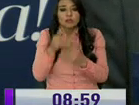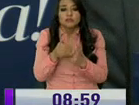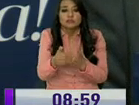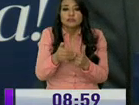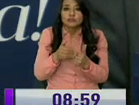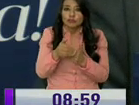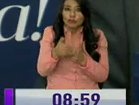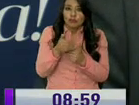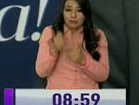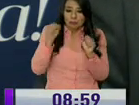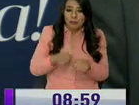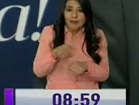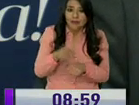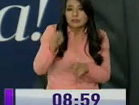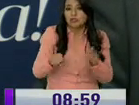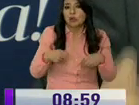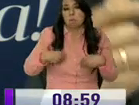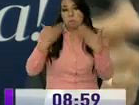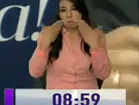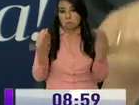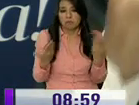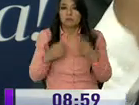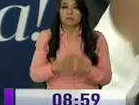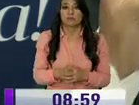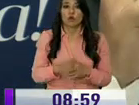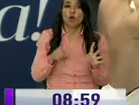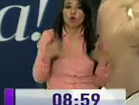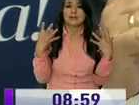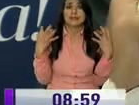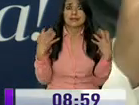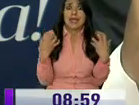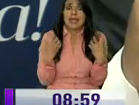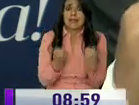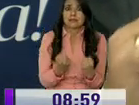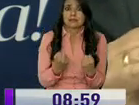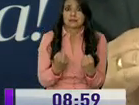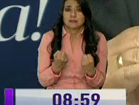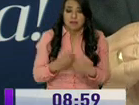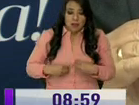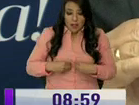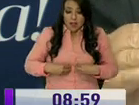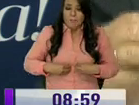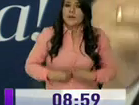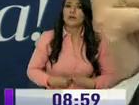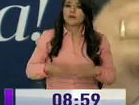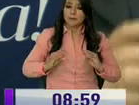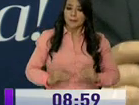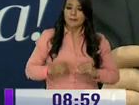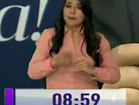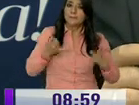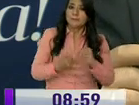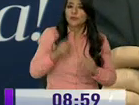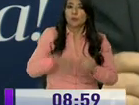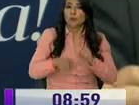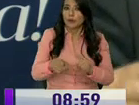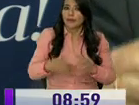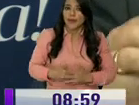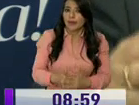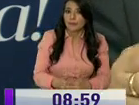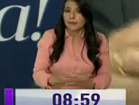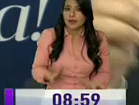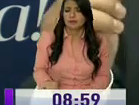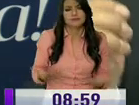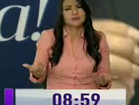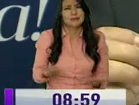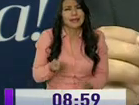ovulando, probablemente no, y que por el mismo estrés las hormonas se afecten y quede sin ovulación. Conseguir un embarazo en esas condiciones